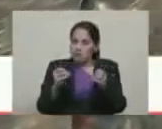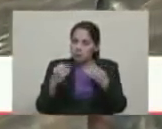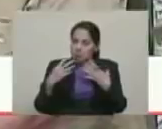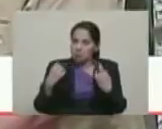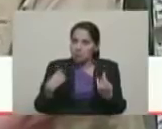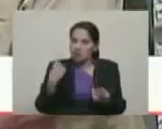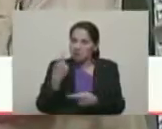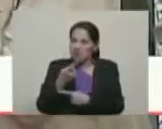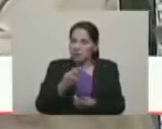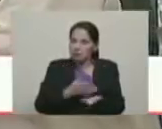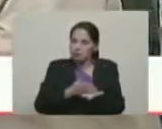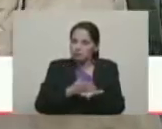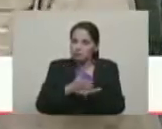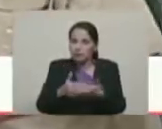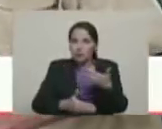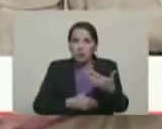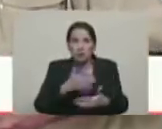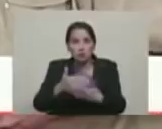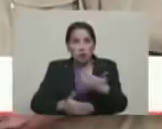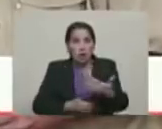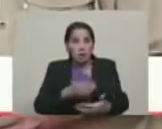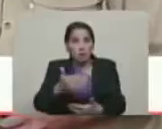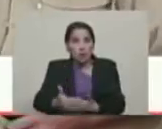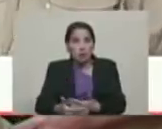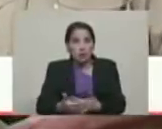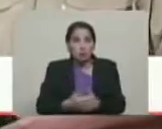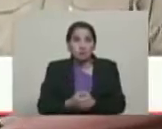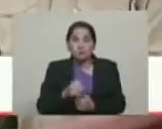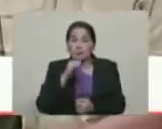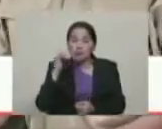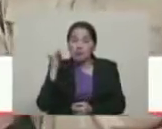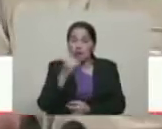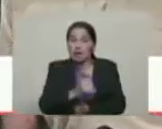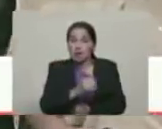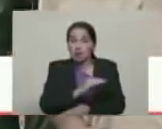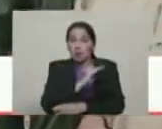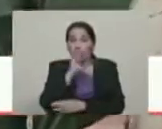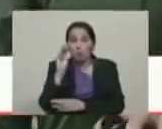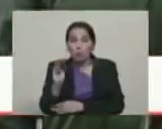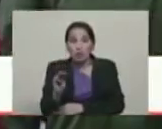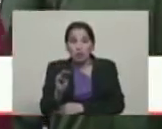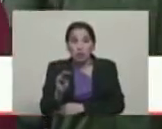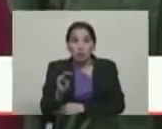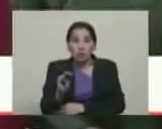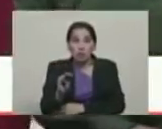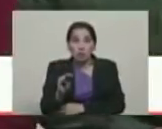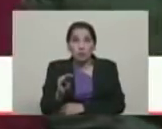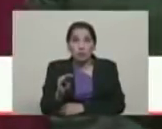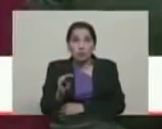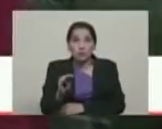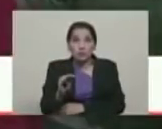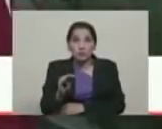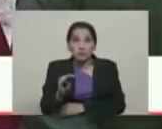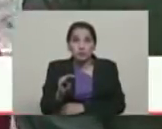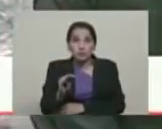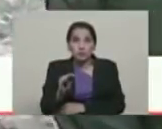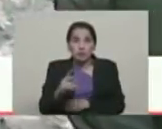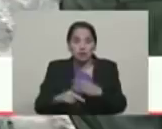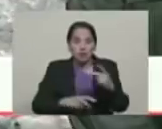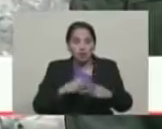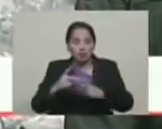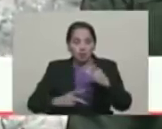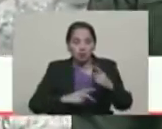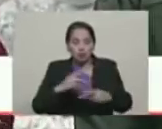paso, en cada rubro. Aquí tengo, fíjense ustedes, este decreto para la protección de los productores de